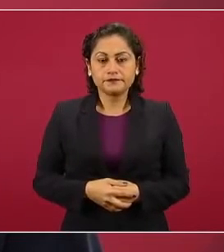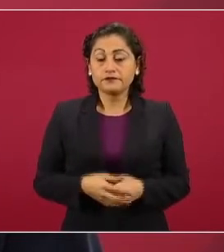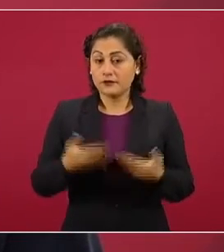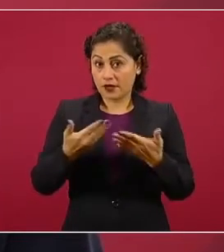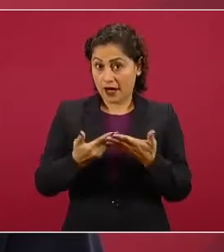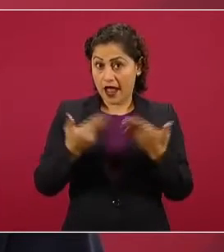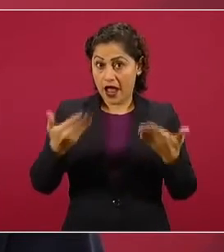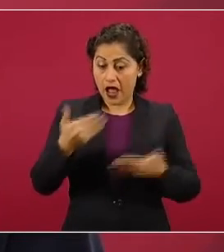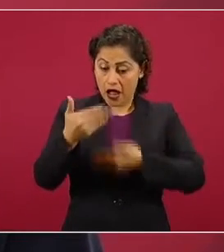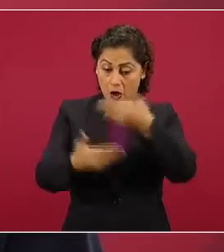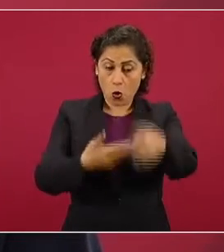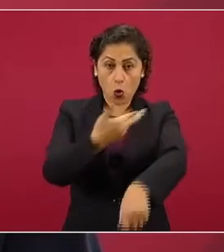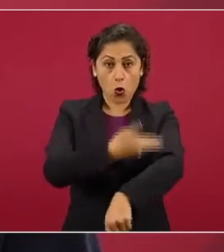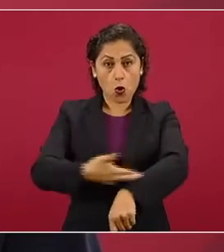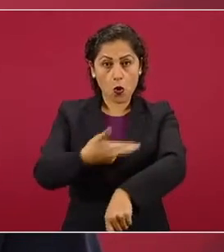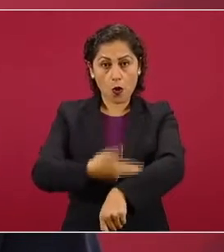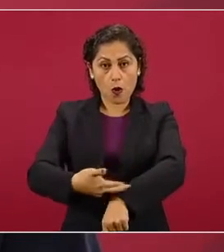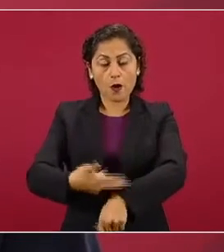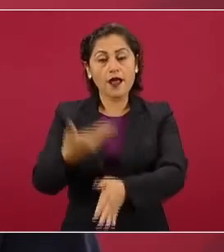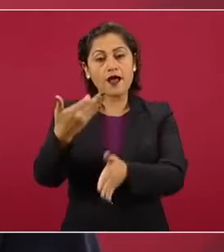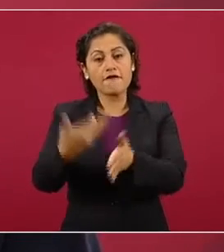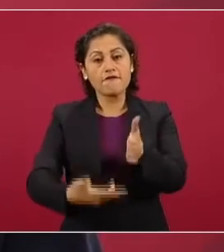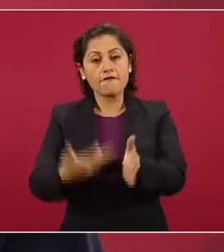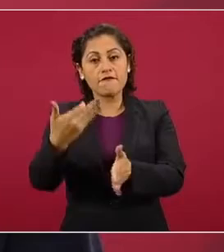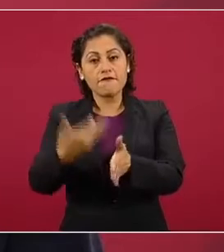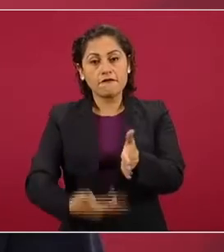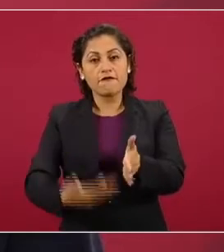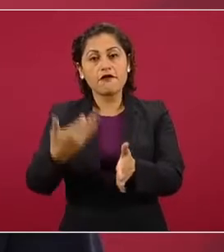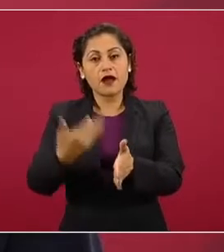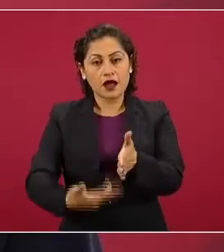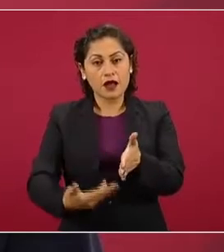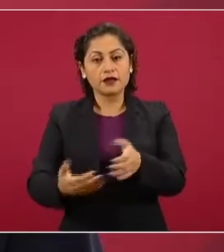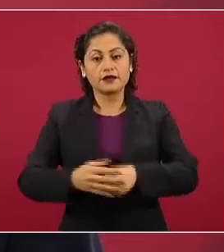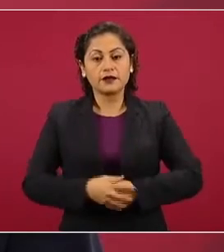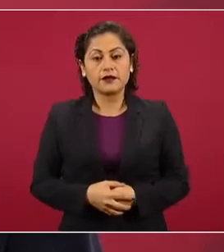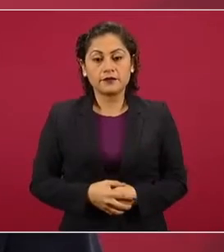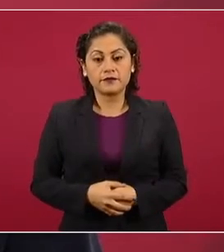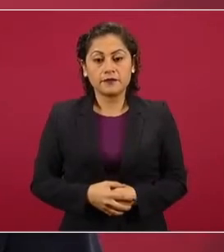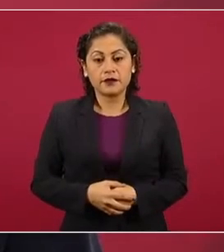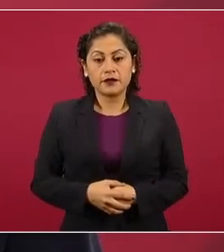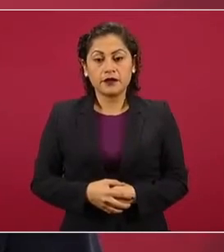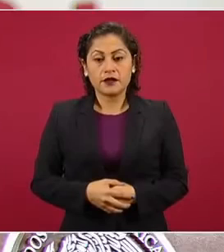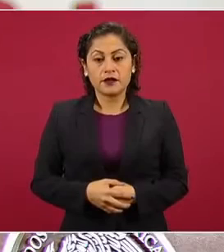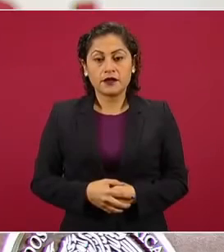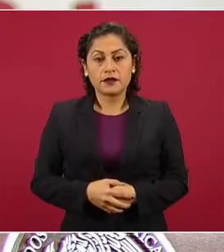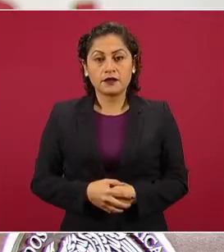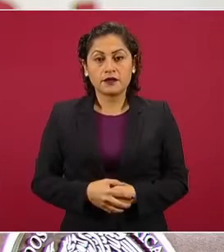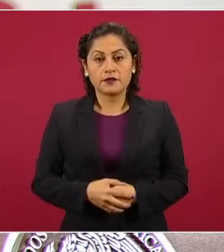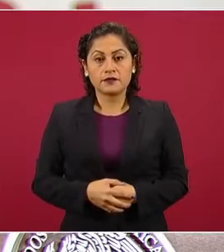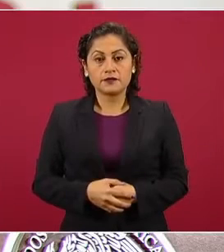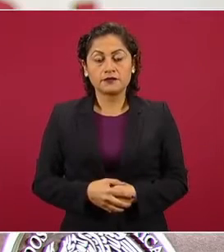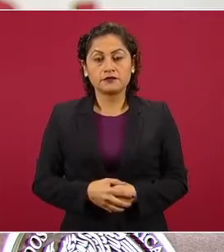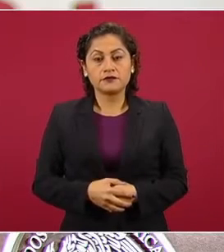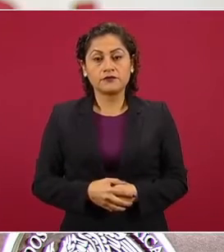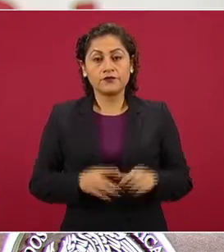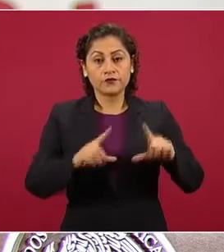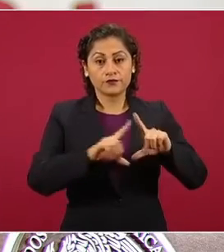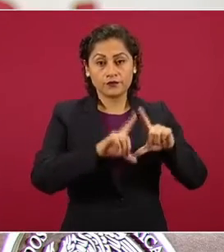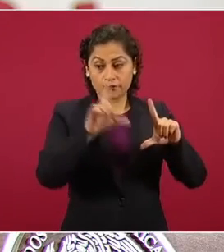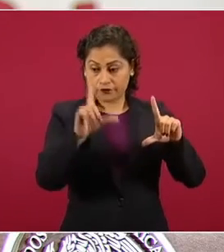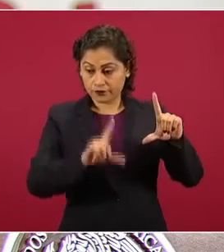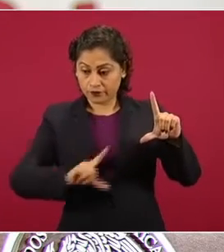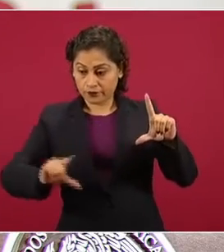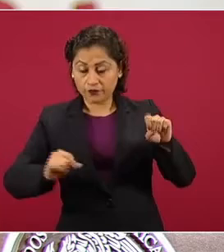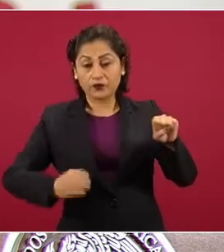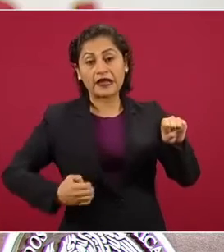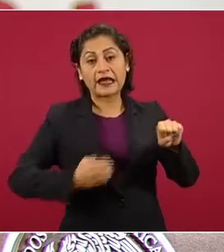solo falta que se apruebe en la mitad más